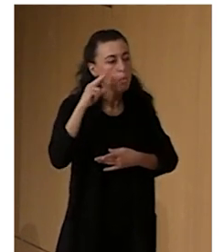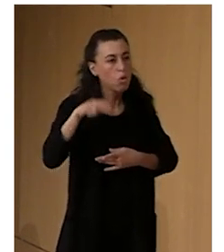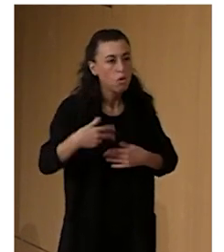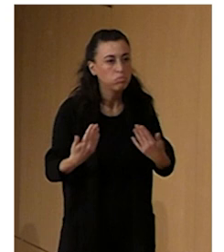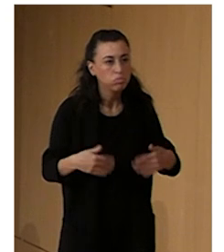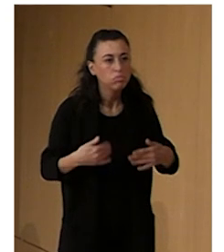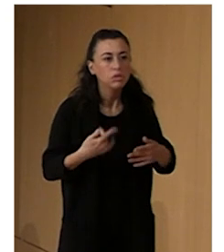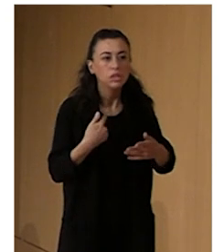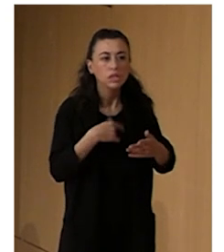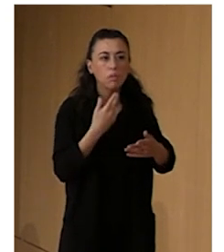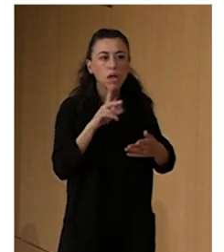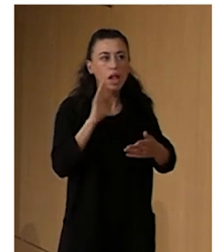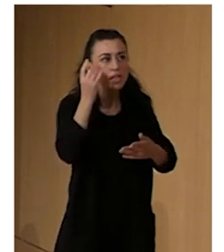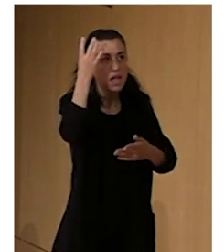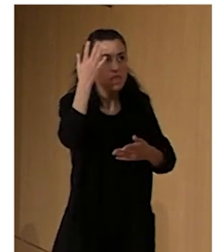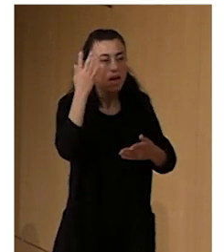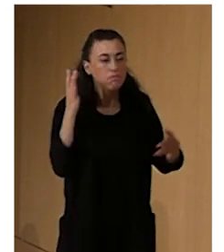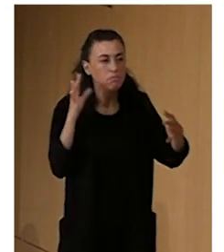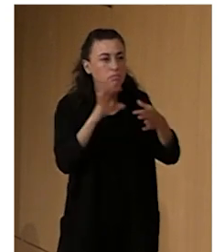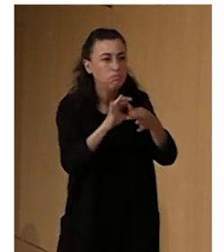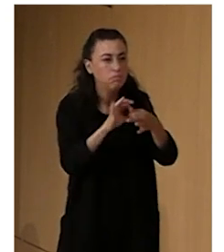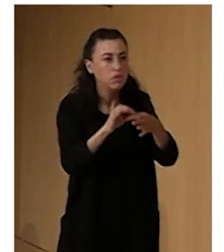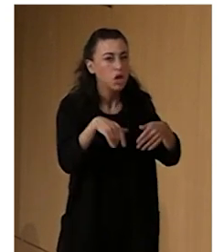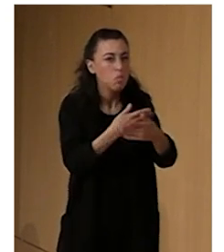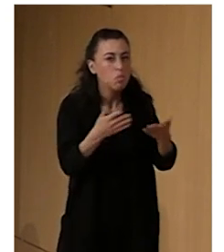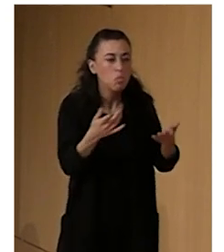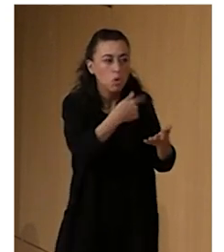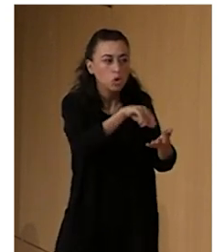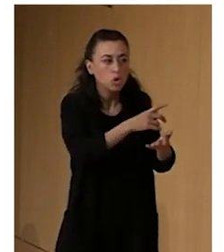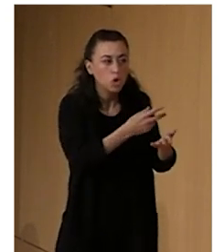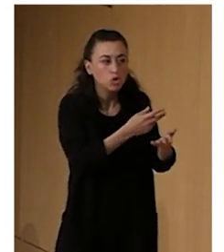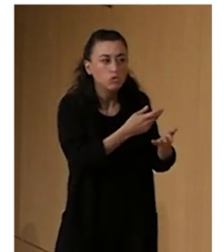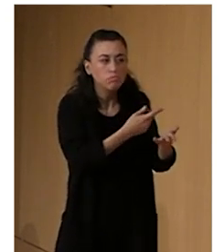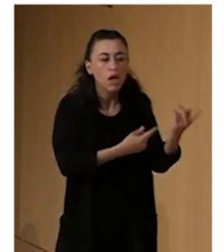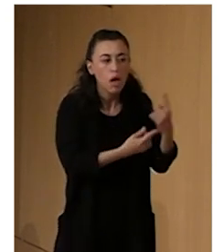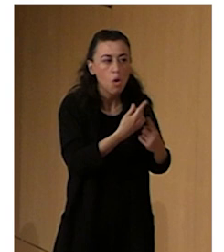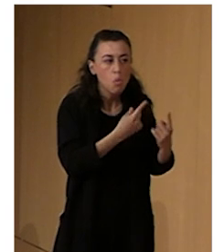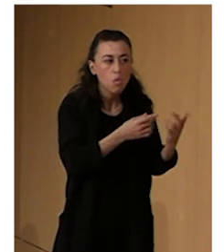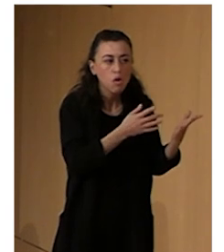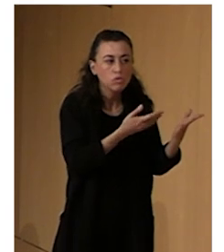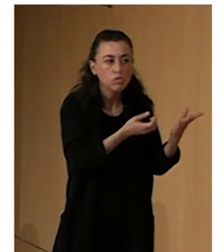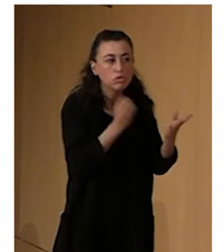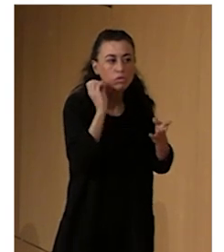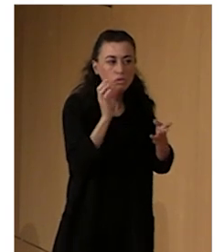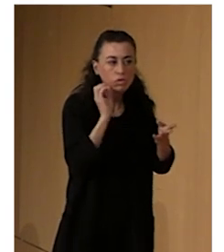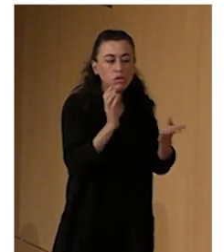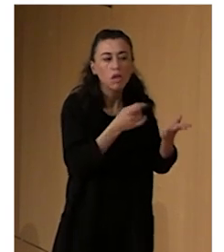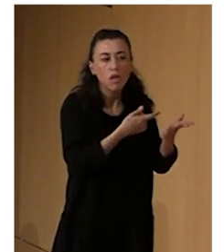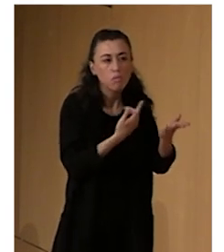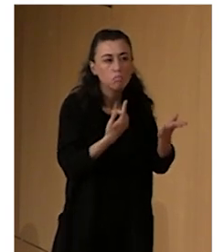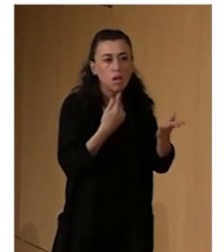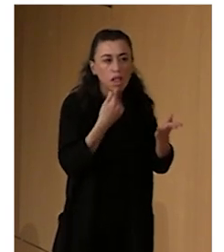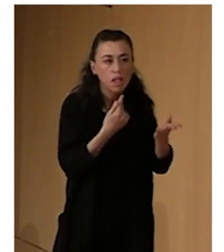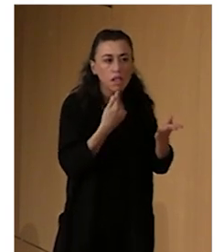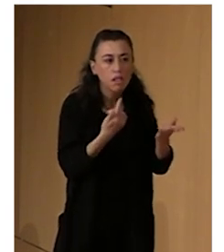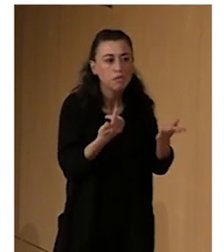no en esa idea que también algunos de de vosotros habéis mencionado en vuestras eh en vuestras eh intervenciones No